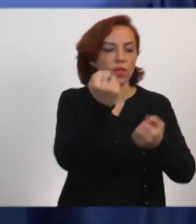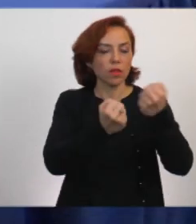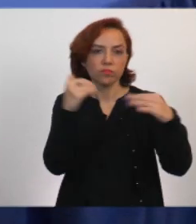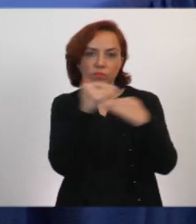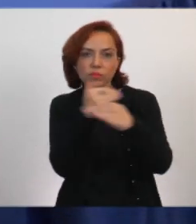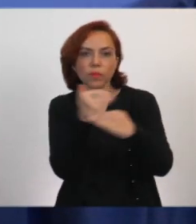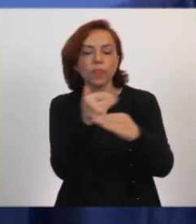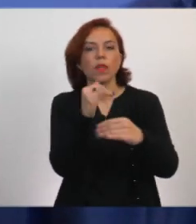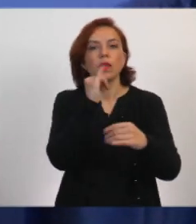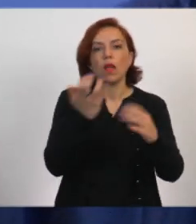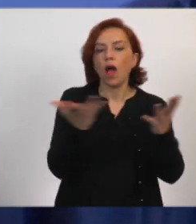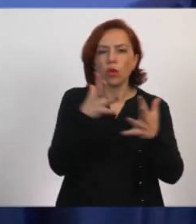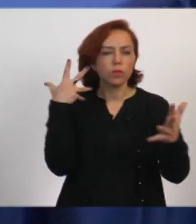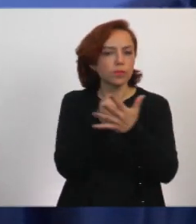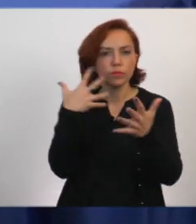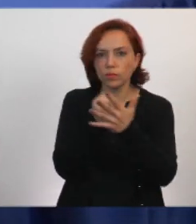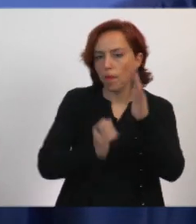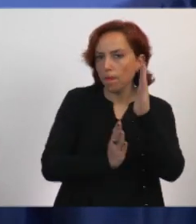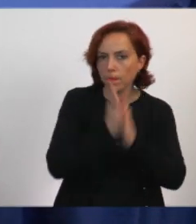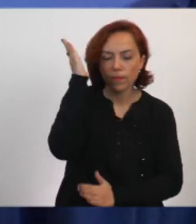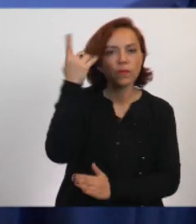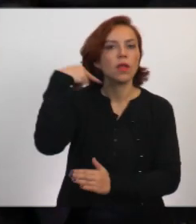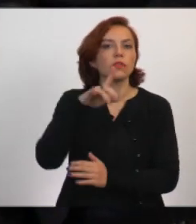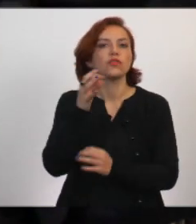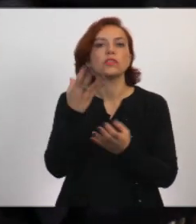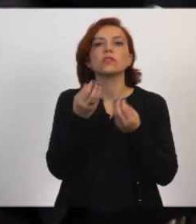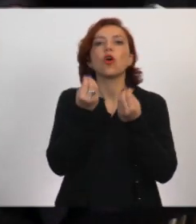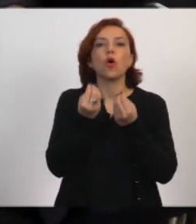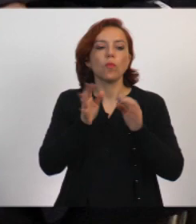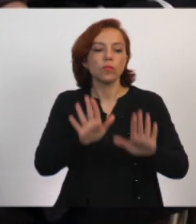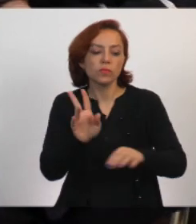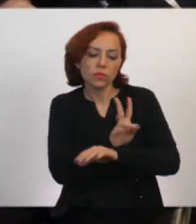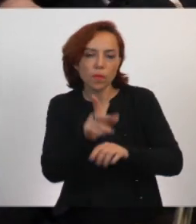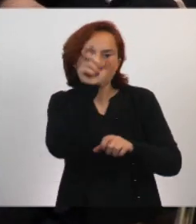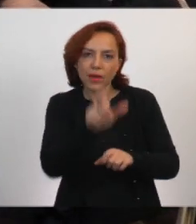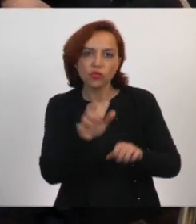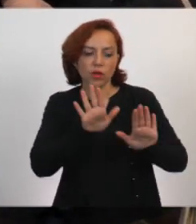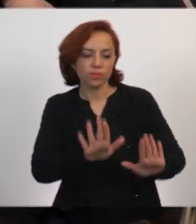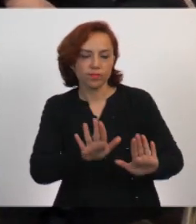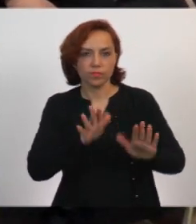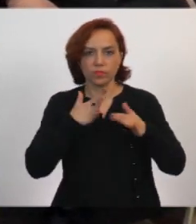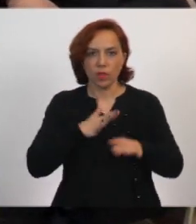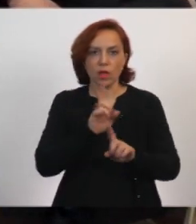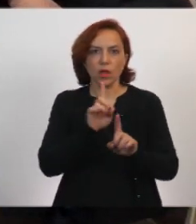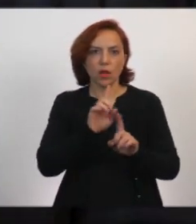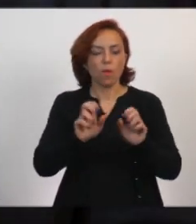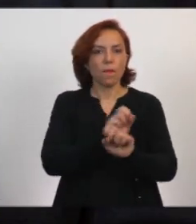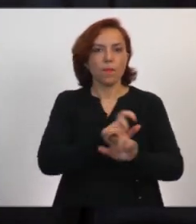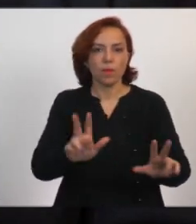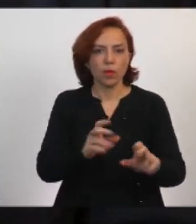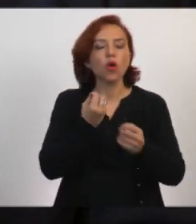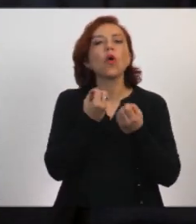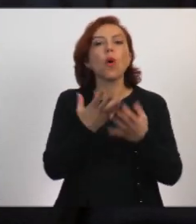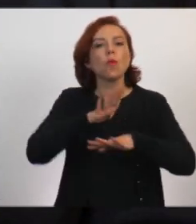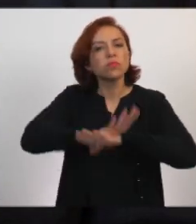un accidente de tránsito, ¿verdad? Con el aumento de la siniestralidad que hay, cómo inmovilizar a la persona para